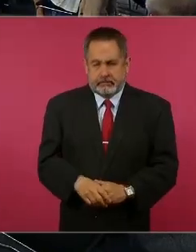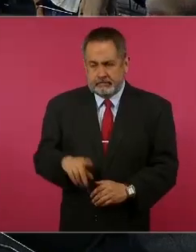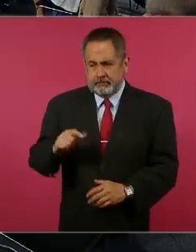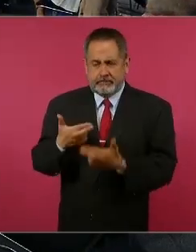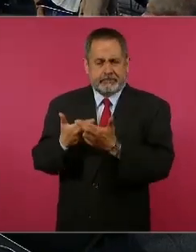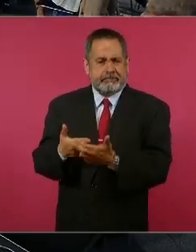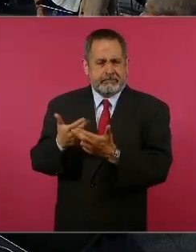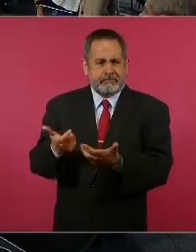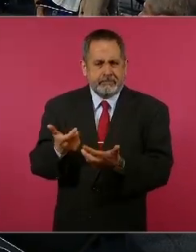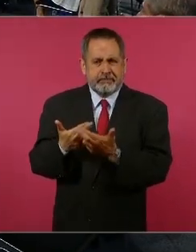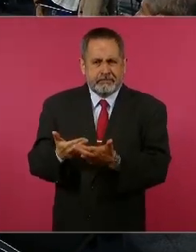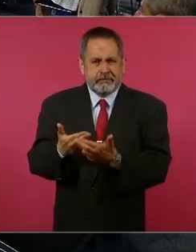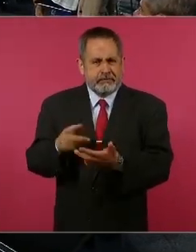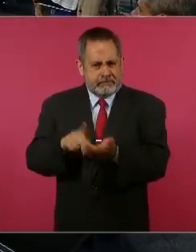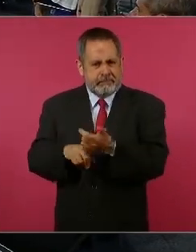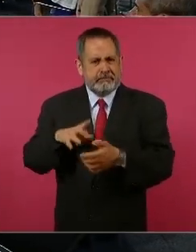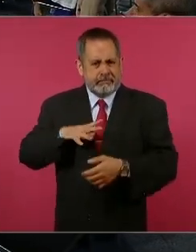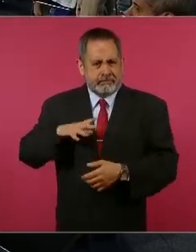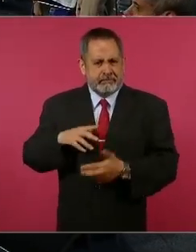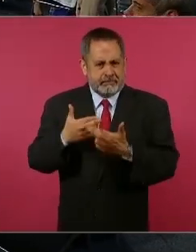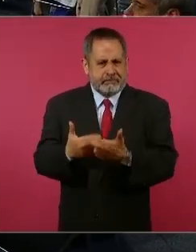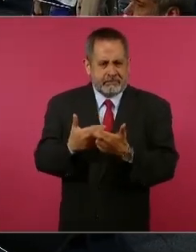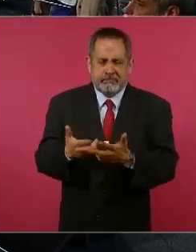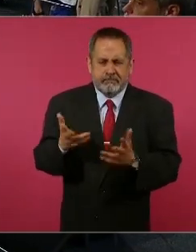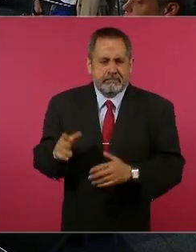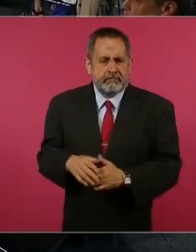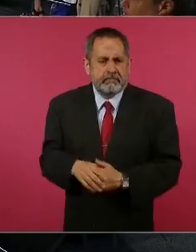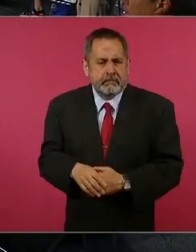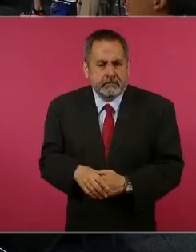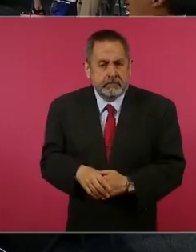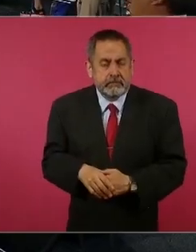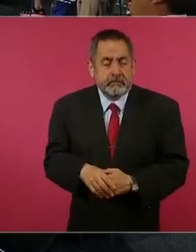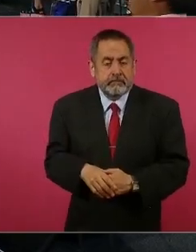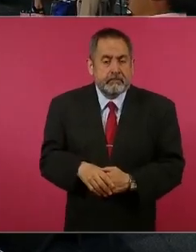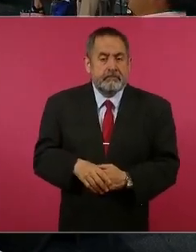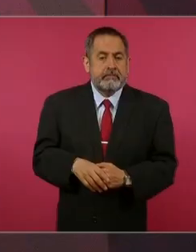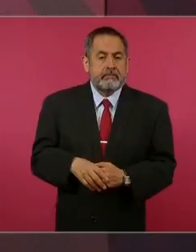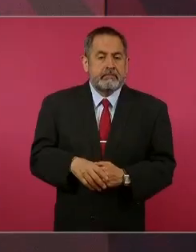recursos, afortunadamente los tenemos. ¿Quieren ver